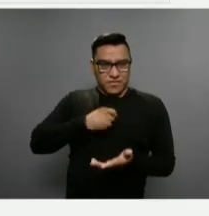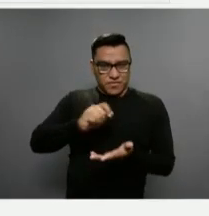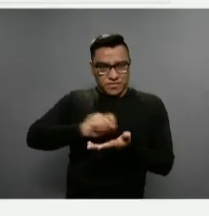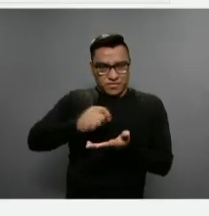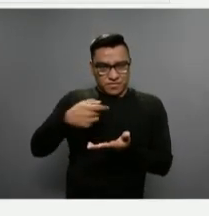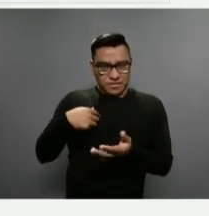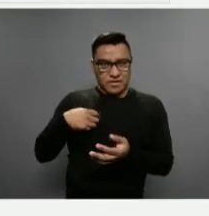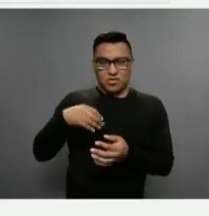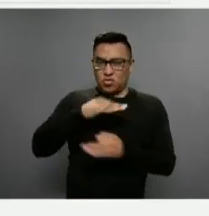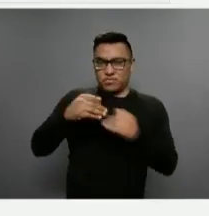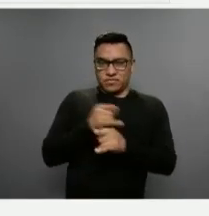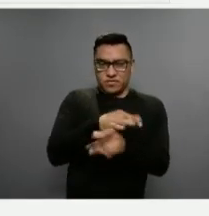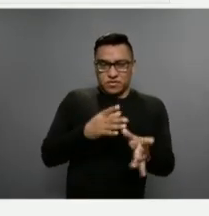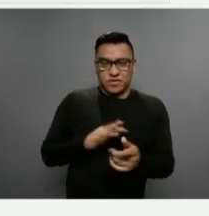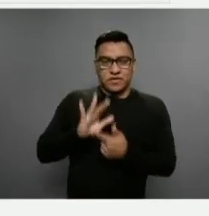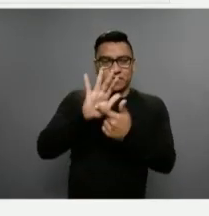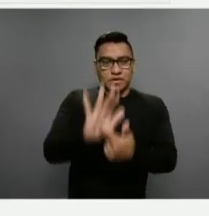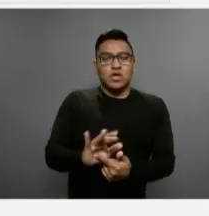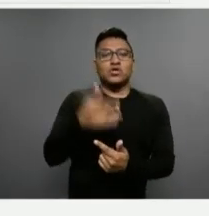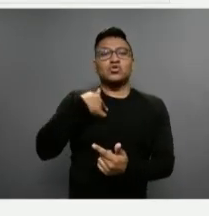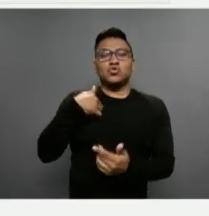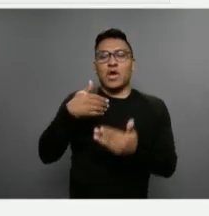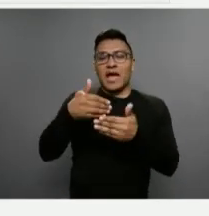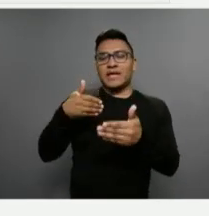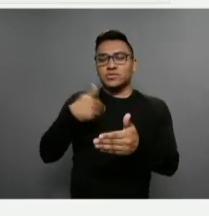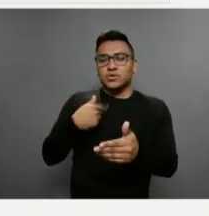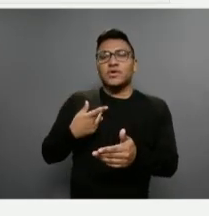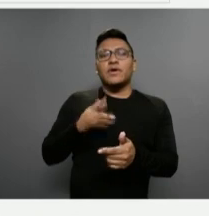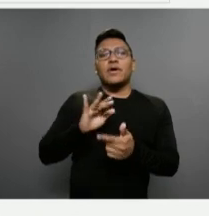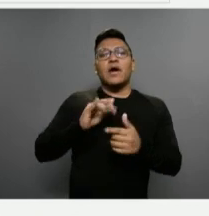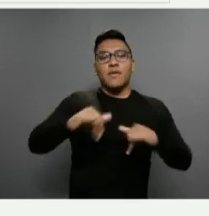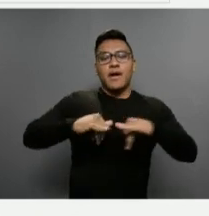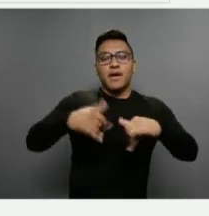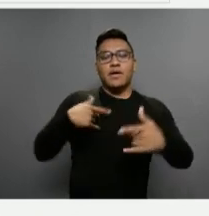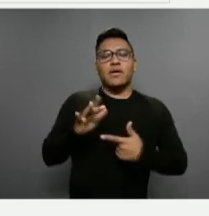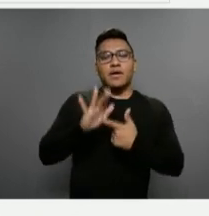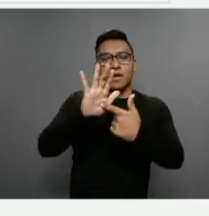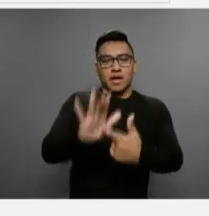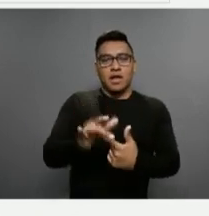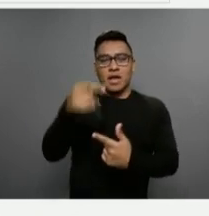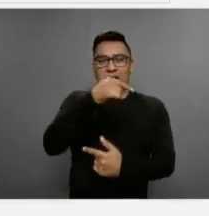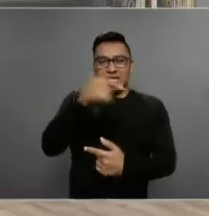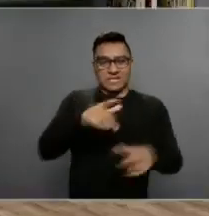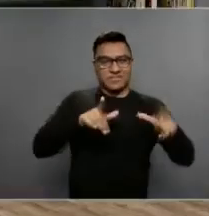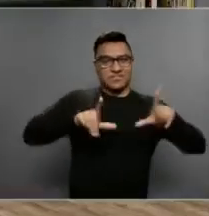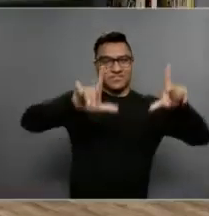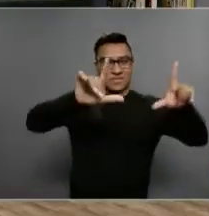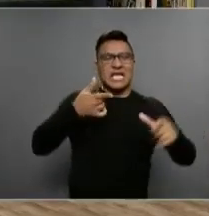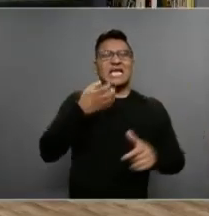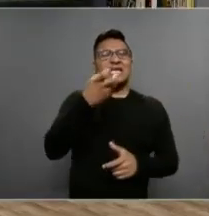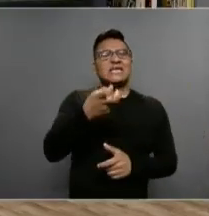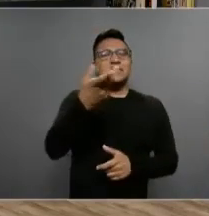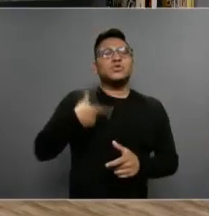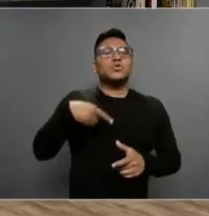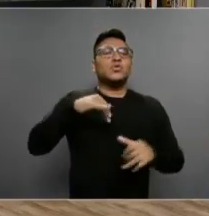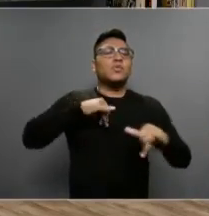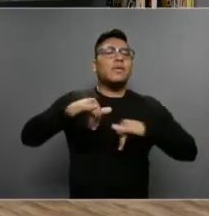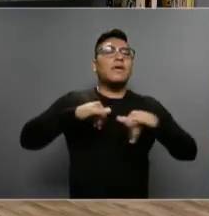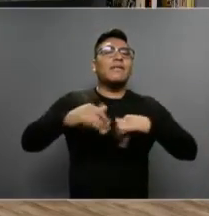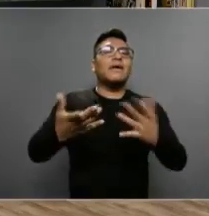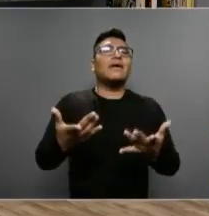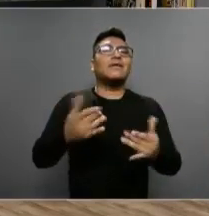datos, con la información. Quería mostrarles un mapa y narrárselo porque vale mucho la pena. Es un mapa